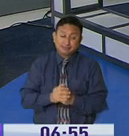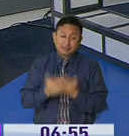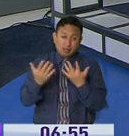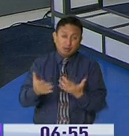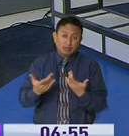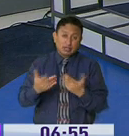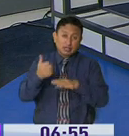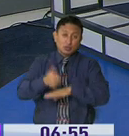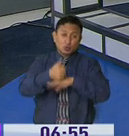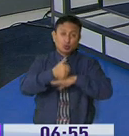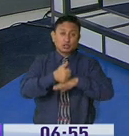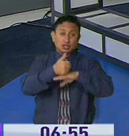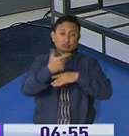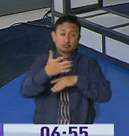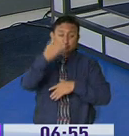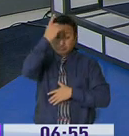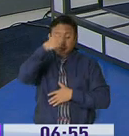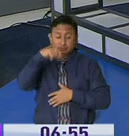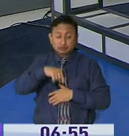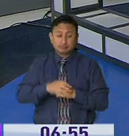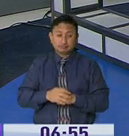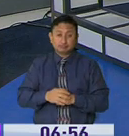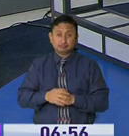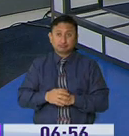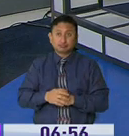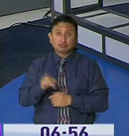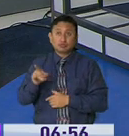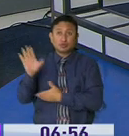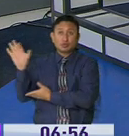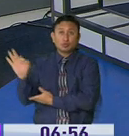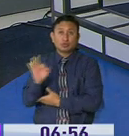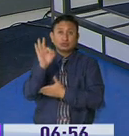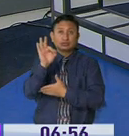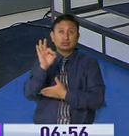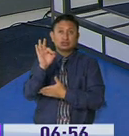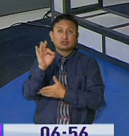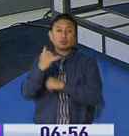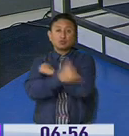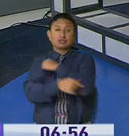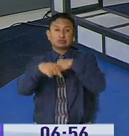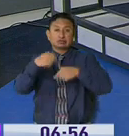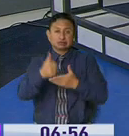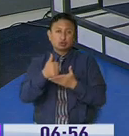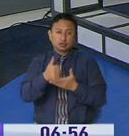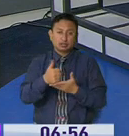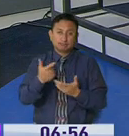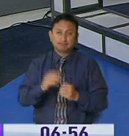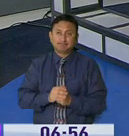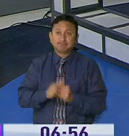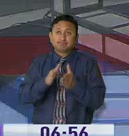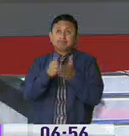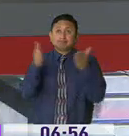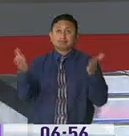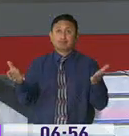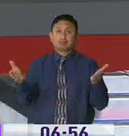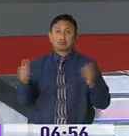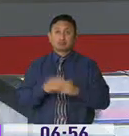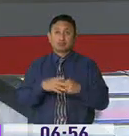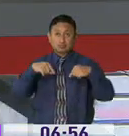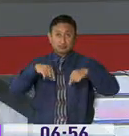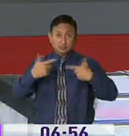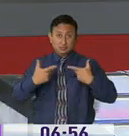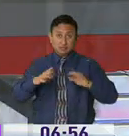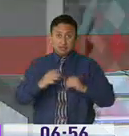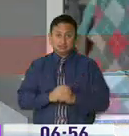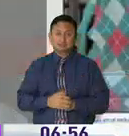los representantes de los estados para tratar de alguna manera ayudar. Complejo. Diario El Comercio en circulación. Aquí lo tenemos en nuestro curul